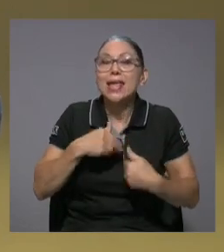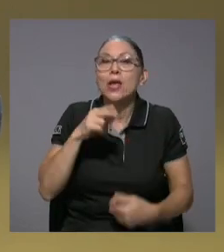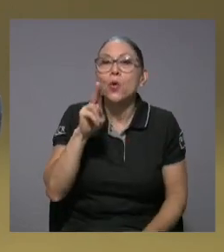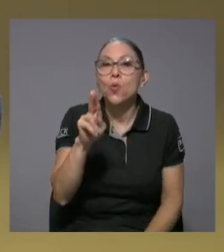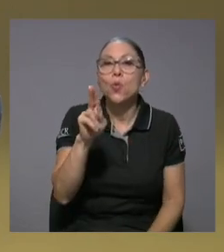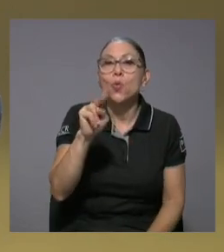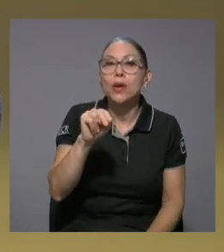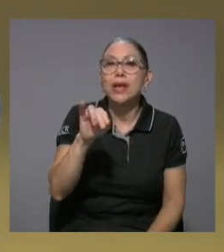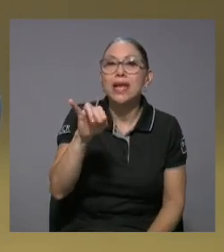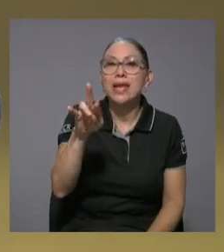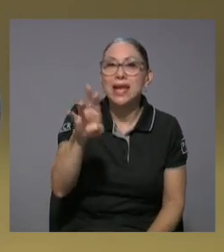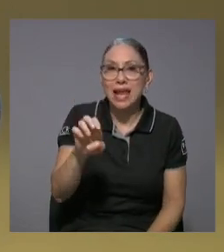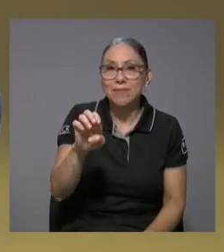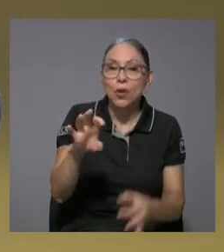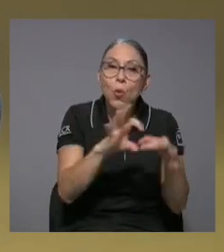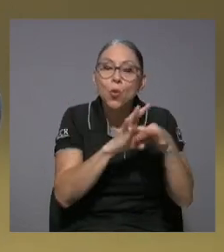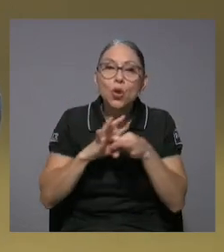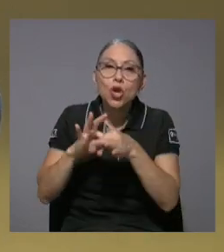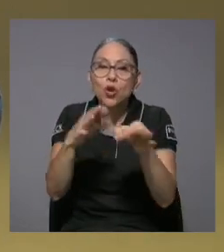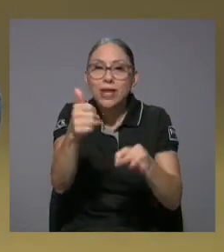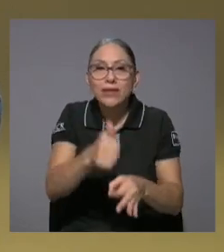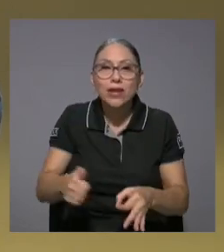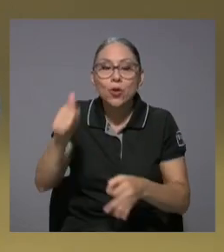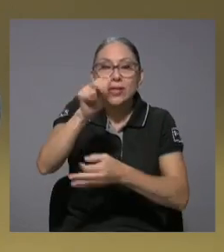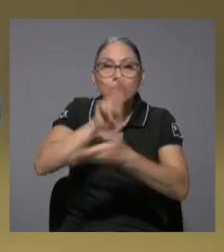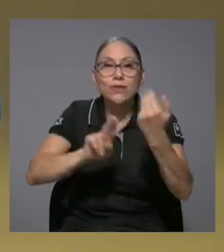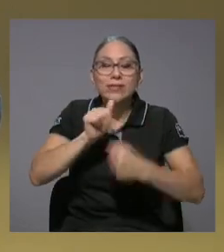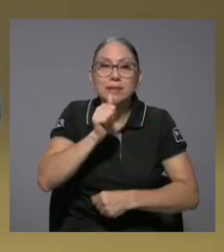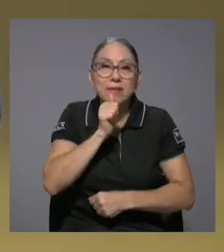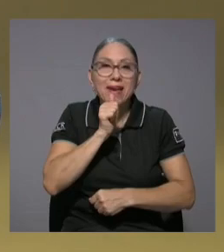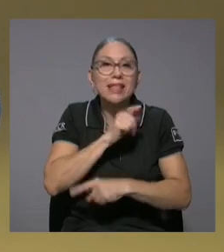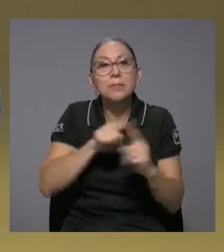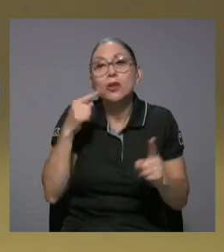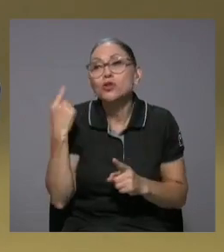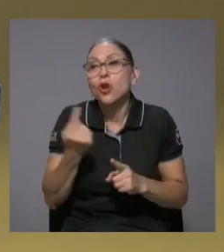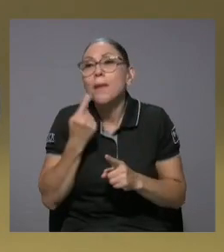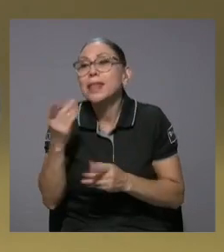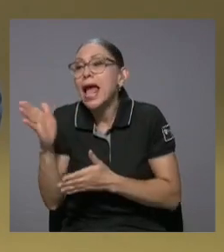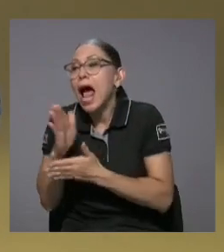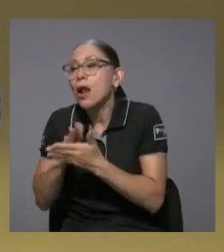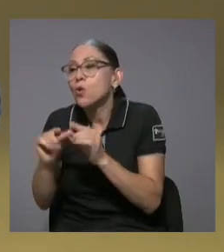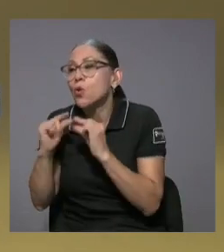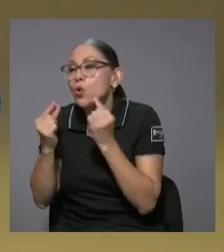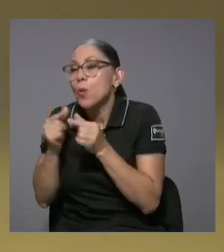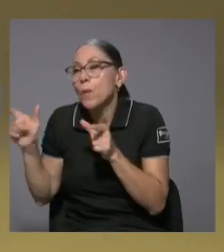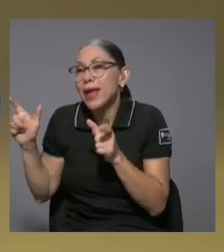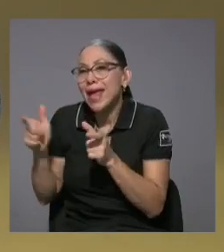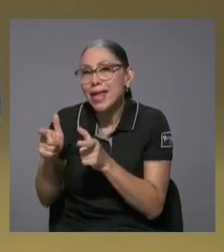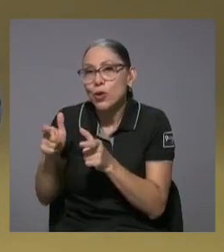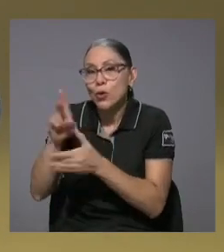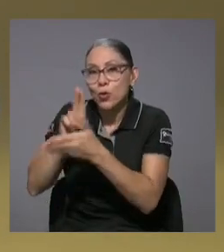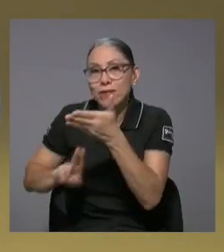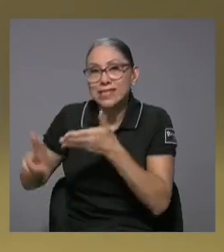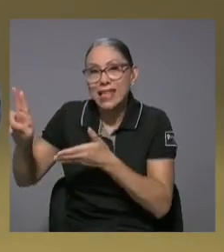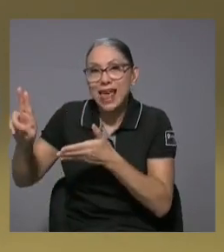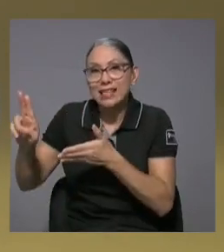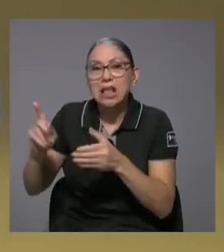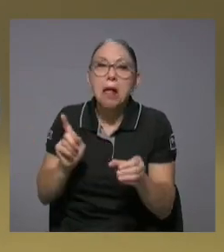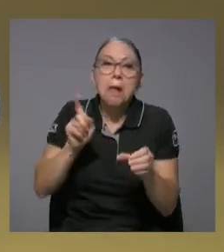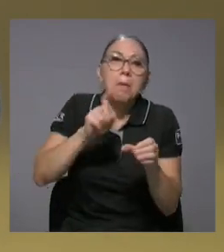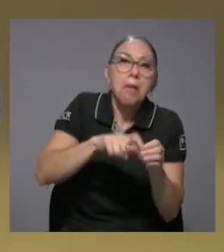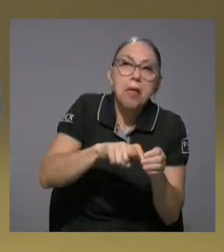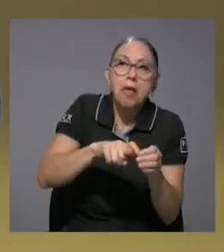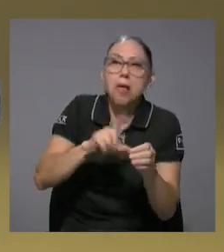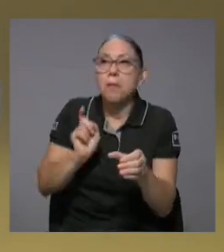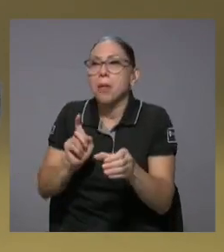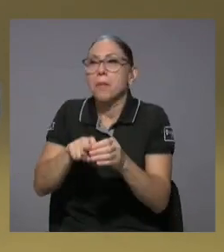de Universidades Privadas, pero que agrupa un número pequeño de universidades. En alguna época hubo más, luego ha habido varias salidas y no